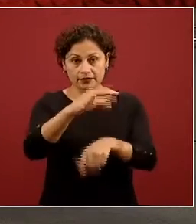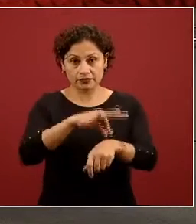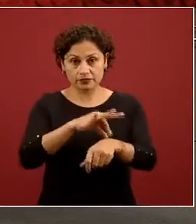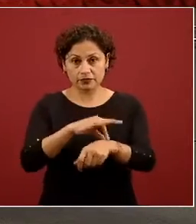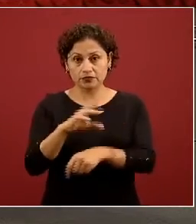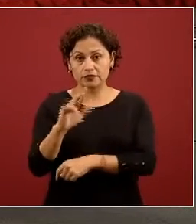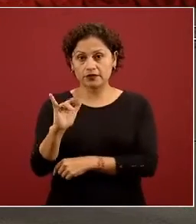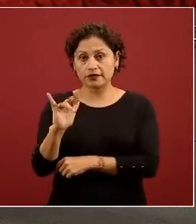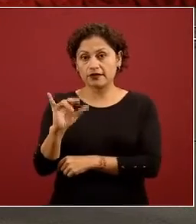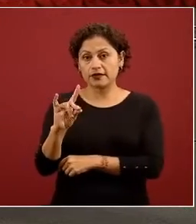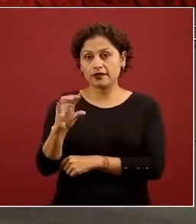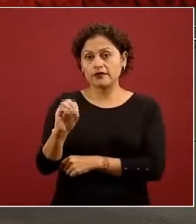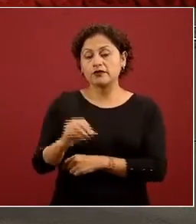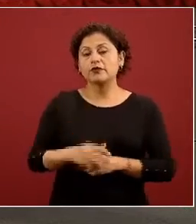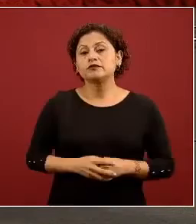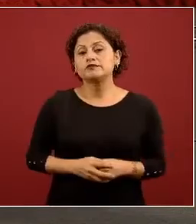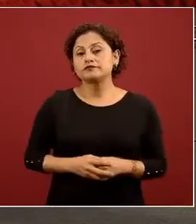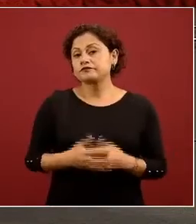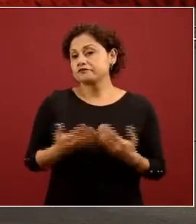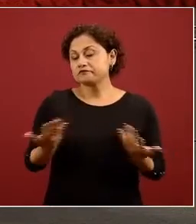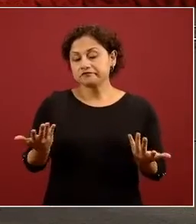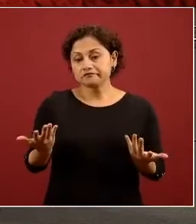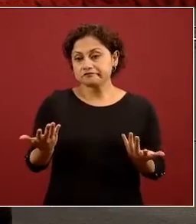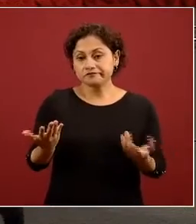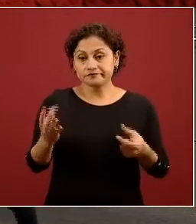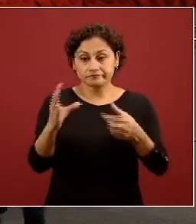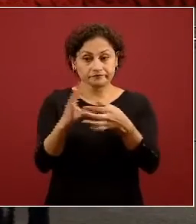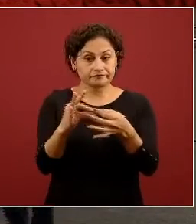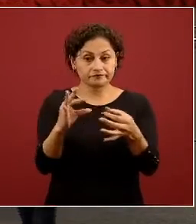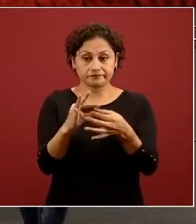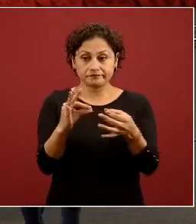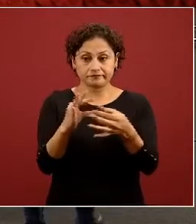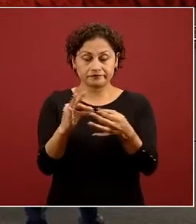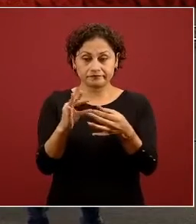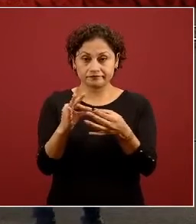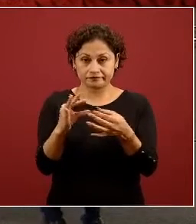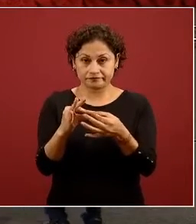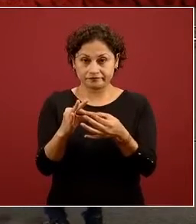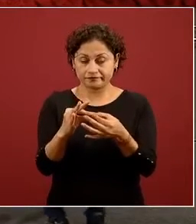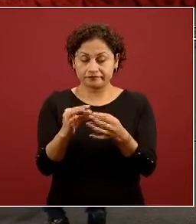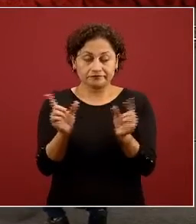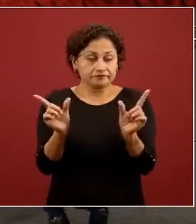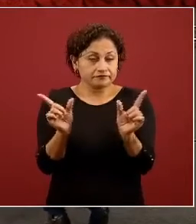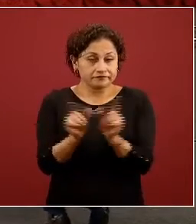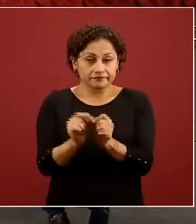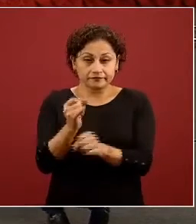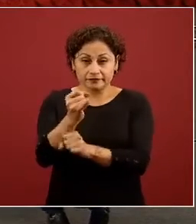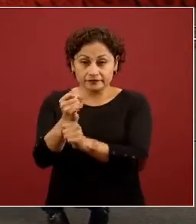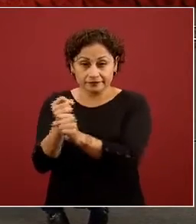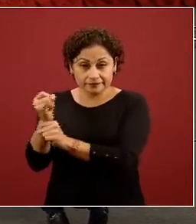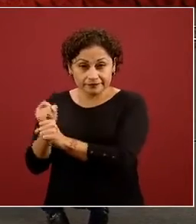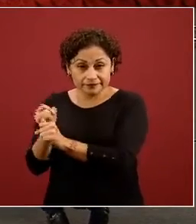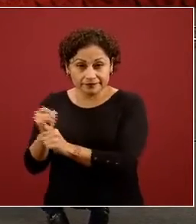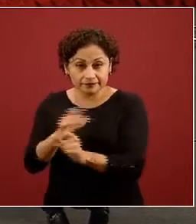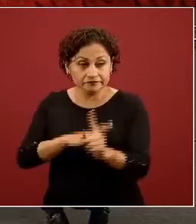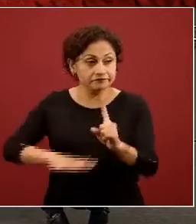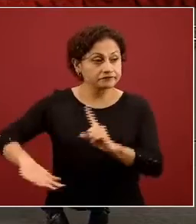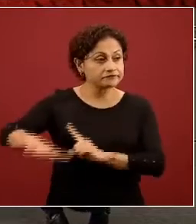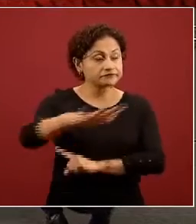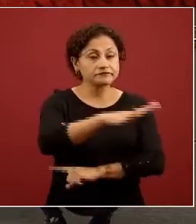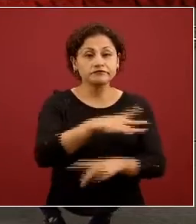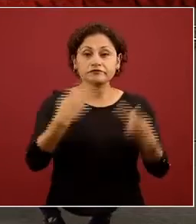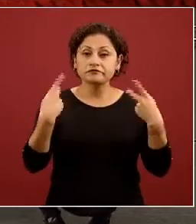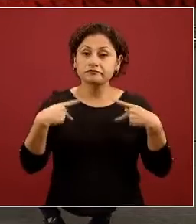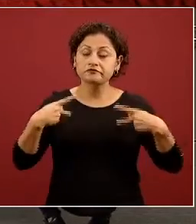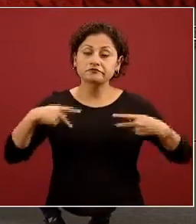Cortés. Un par de palabras sobre este monitoreo de la movilidad en el espacio público. Este es